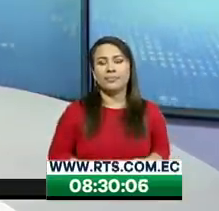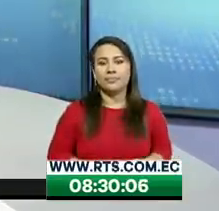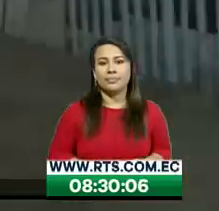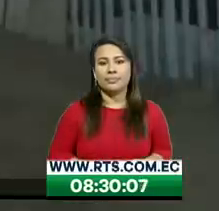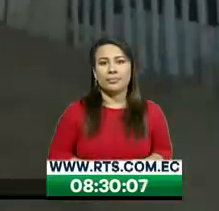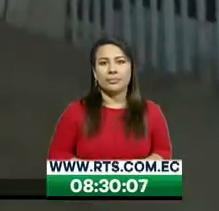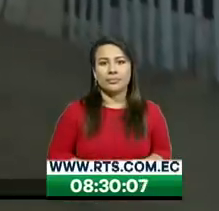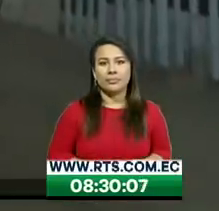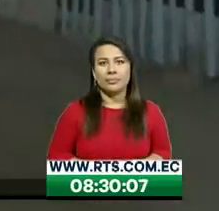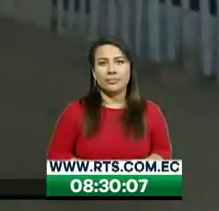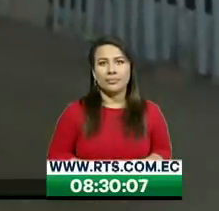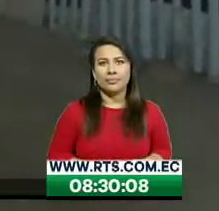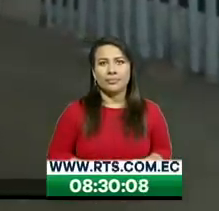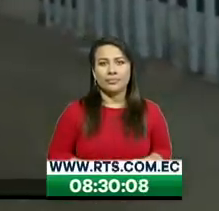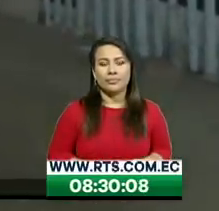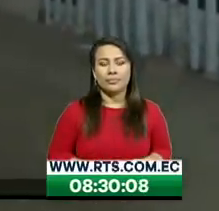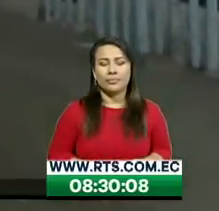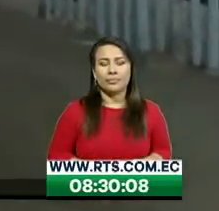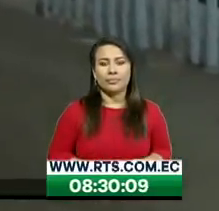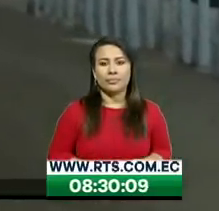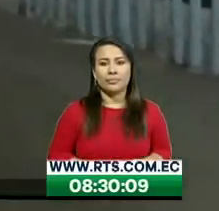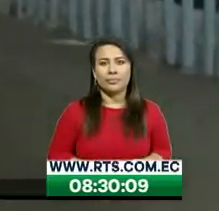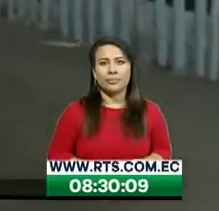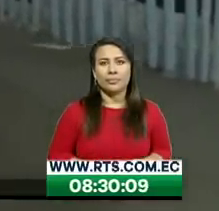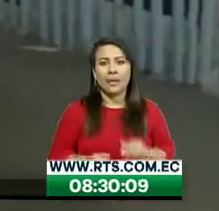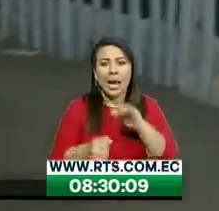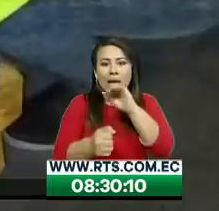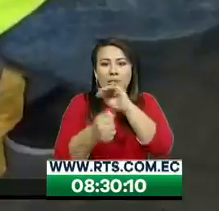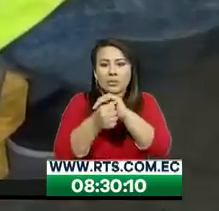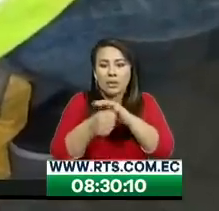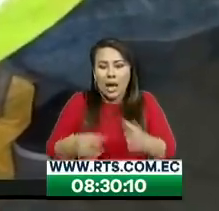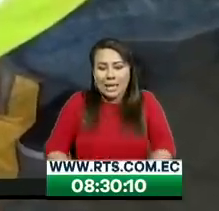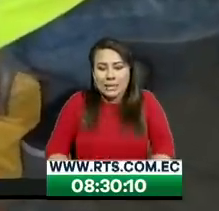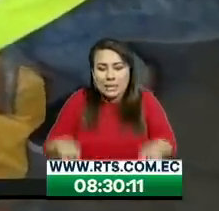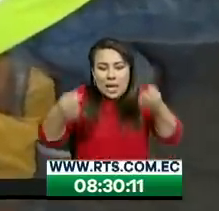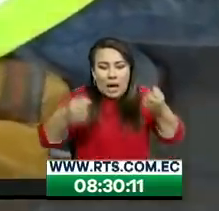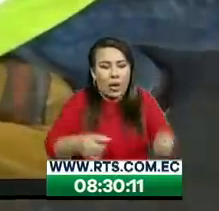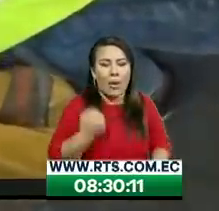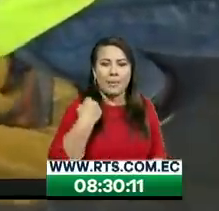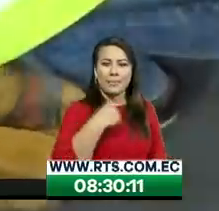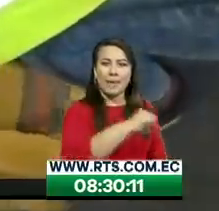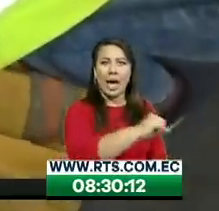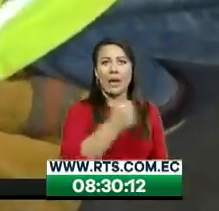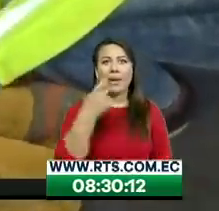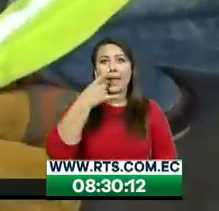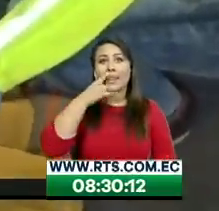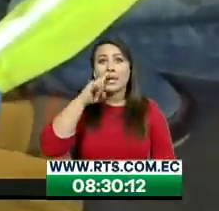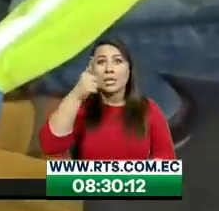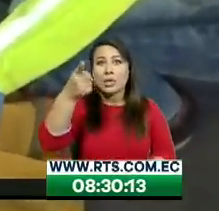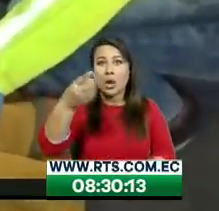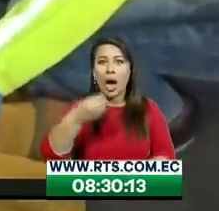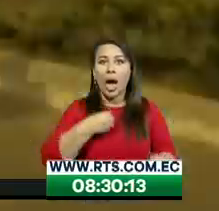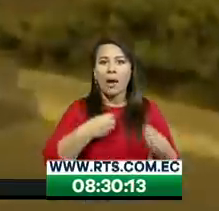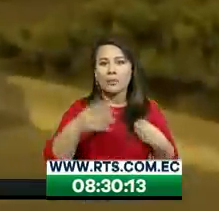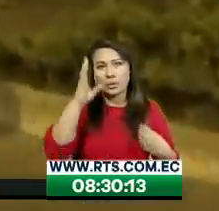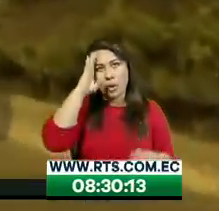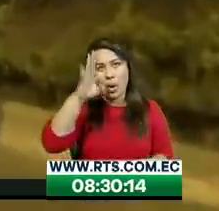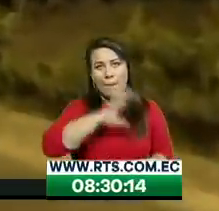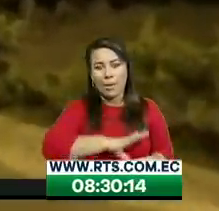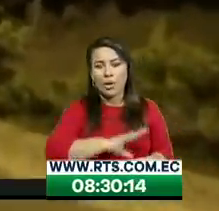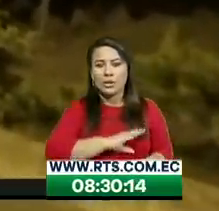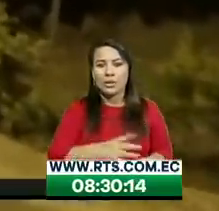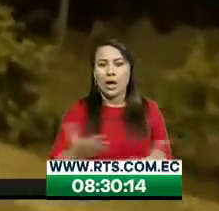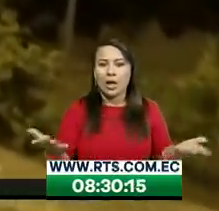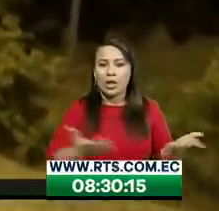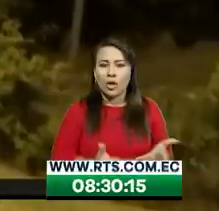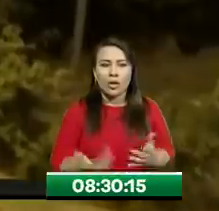de la bicicleta. Alberto Zavala, de 62 años, tenía por costumbre movilizarse en bicicleta desde su casa hasta su lugar de trabajo